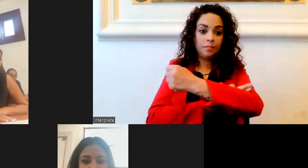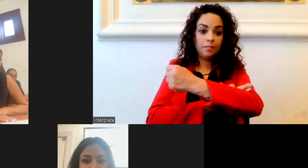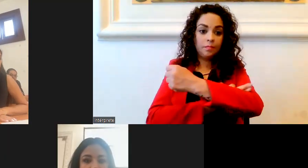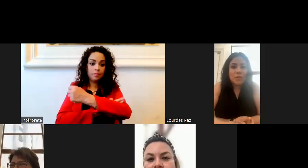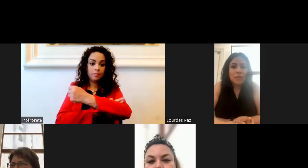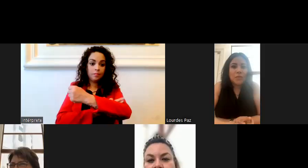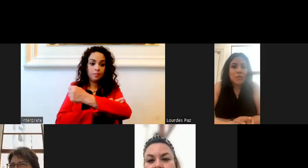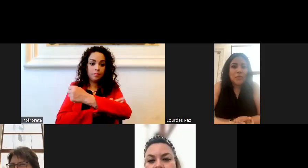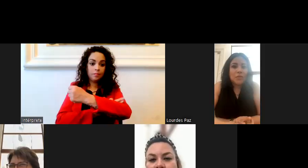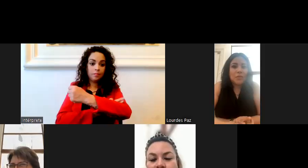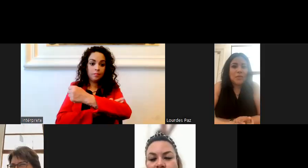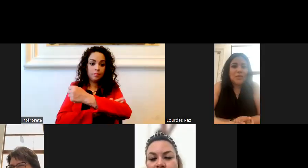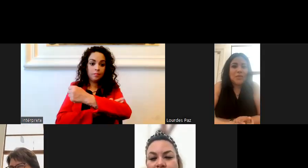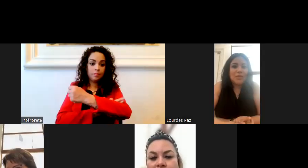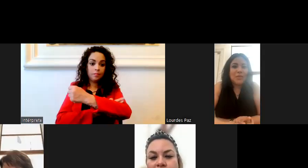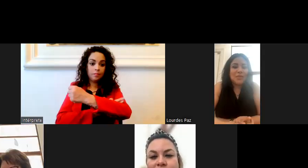Congreso.